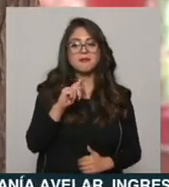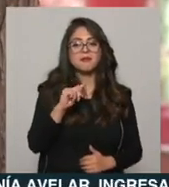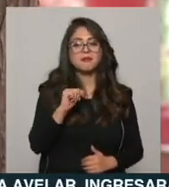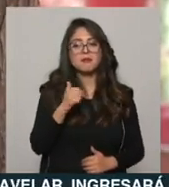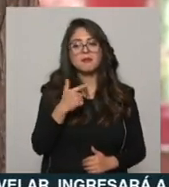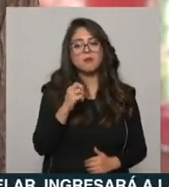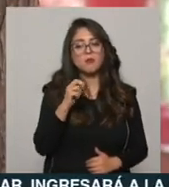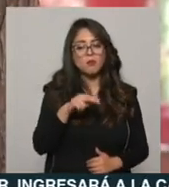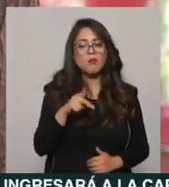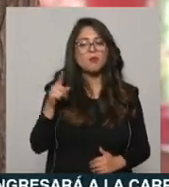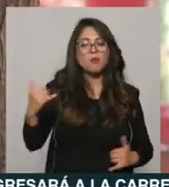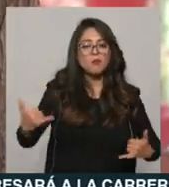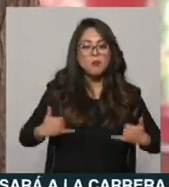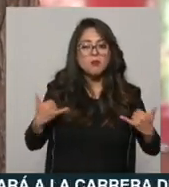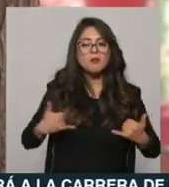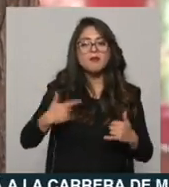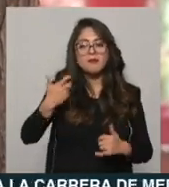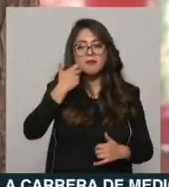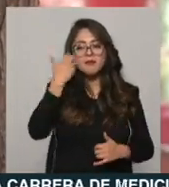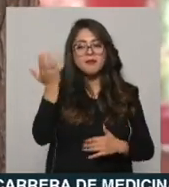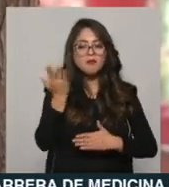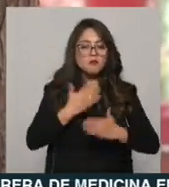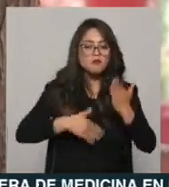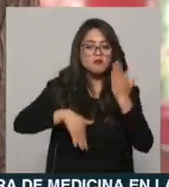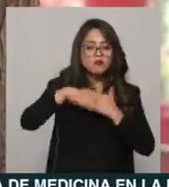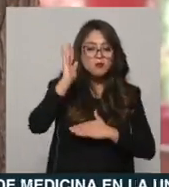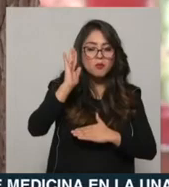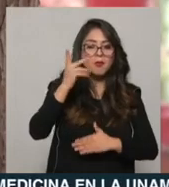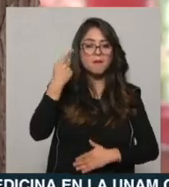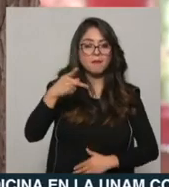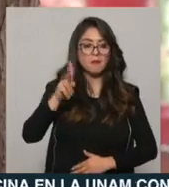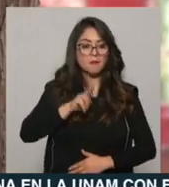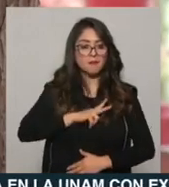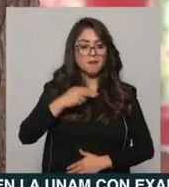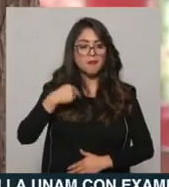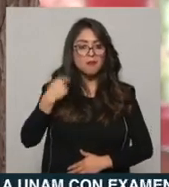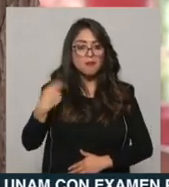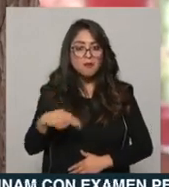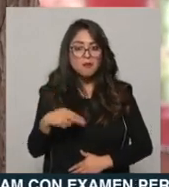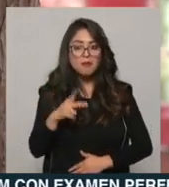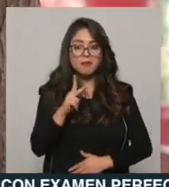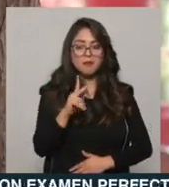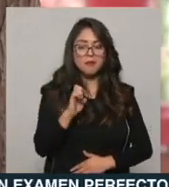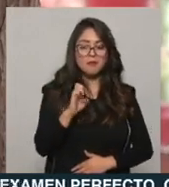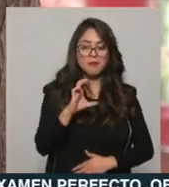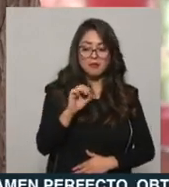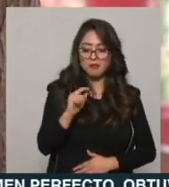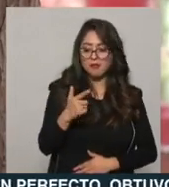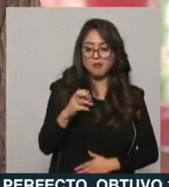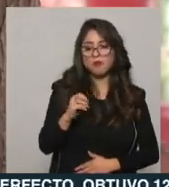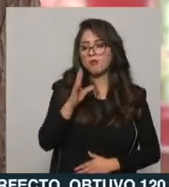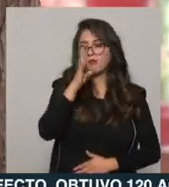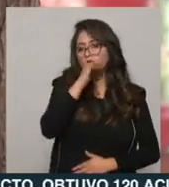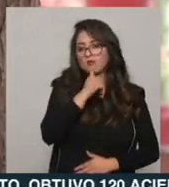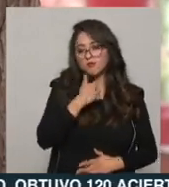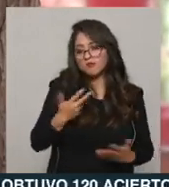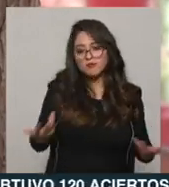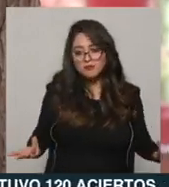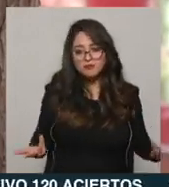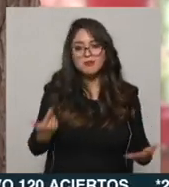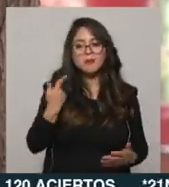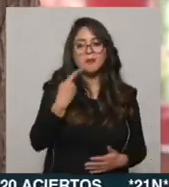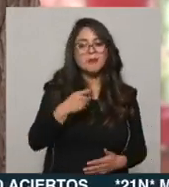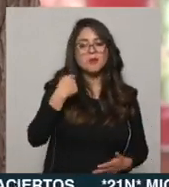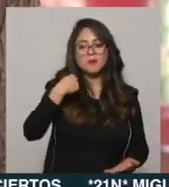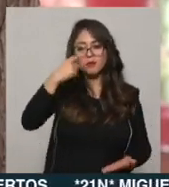que también tenía muchas ganas de sobresalir. Pero no con mi nombre, ¿no? Pues como con Pentagón, ¿no? Pero bueno, yo creo que